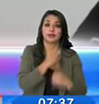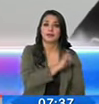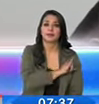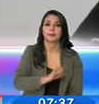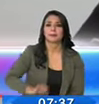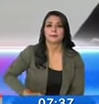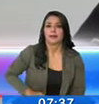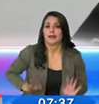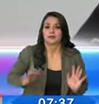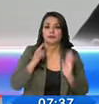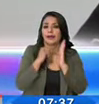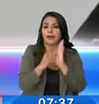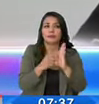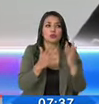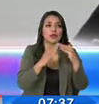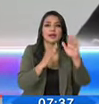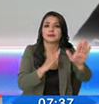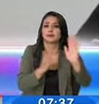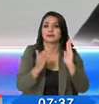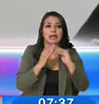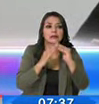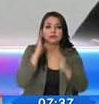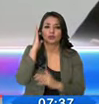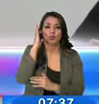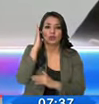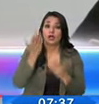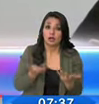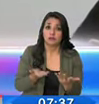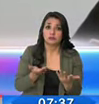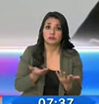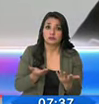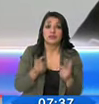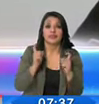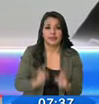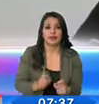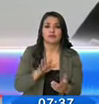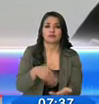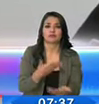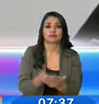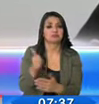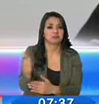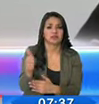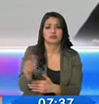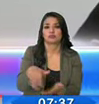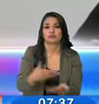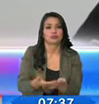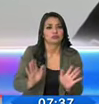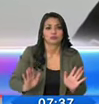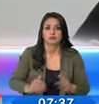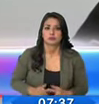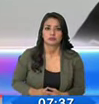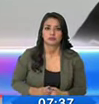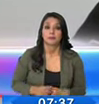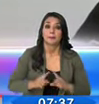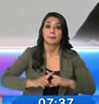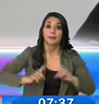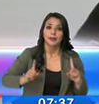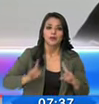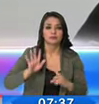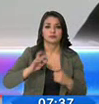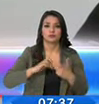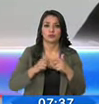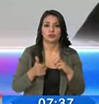ejemplo, pero viven o residen acá en Tulcán, pues tendrán que trasladarse por su cuenta hasta allá. Pero ahí el